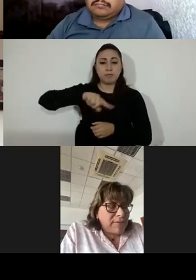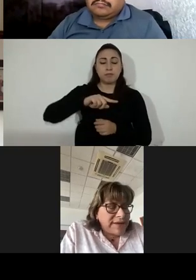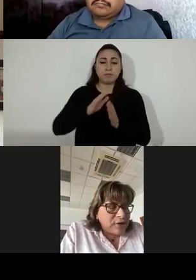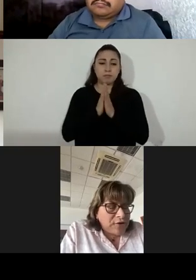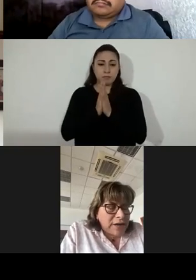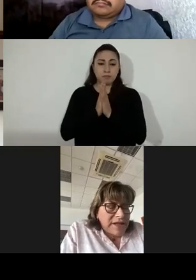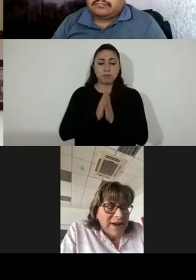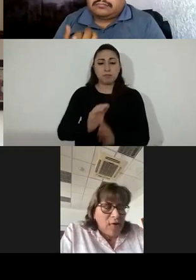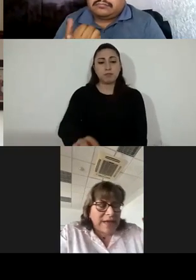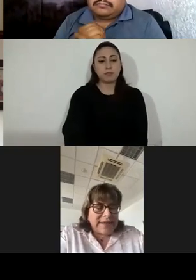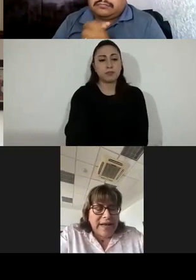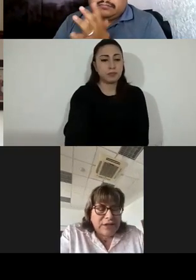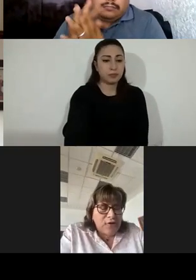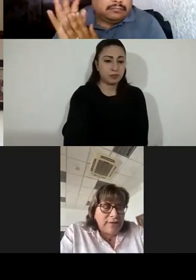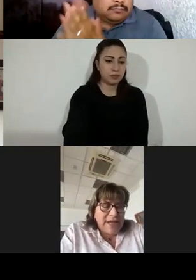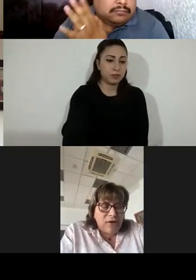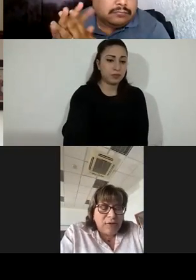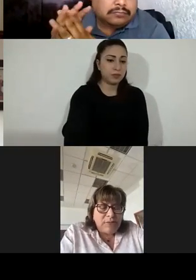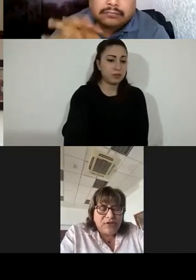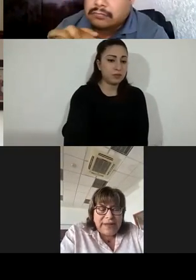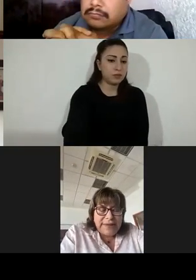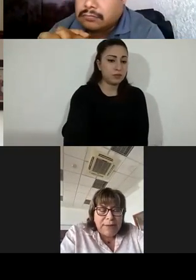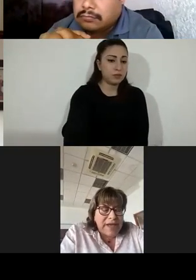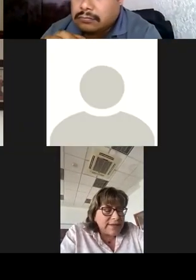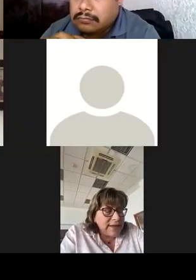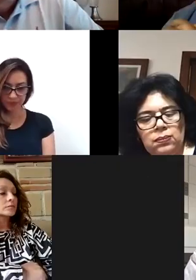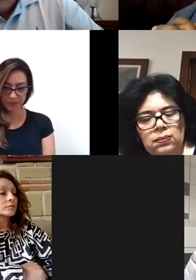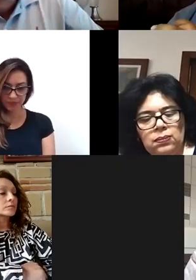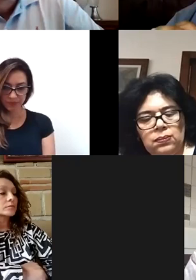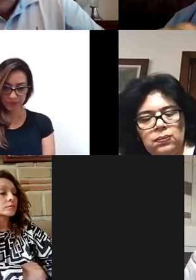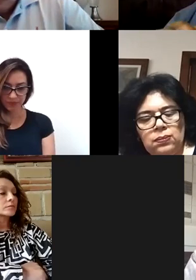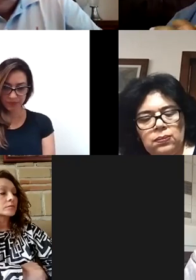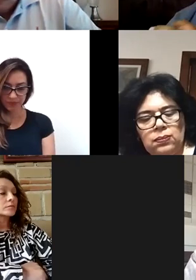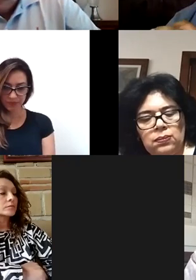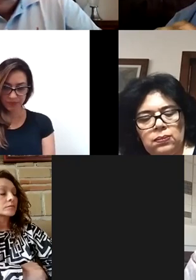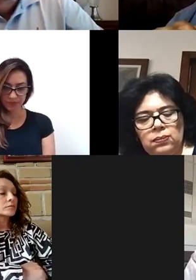teniendo previsto terminar con la instalación de los mismos en este mes,